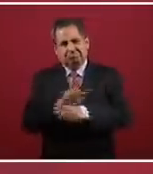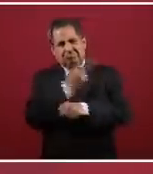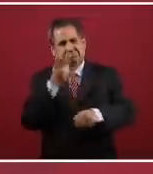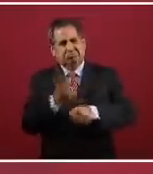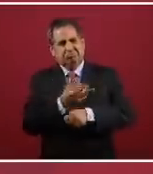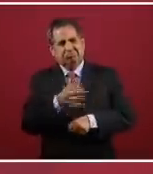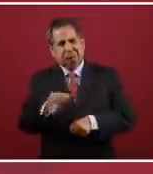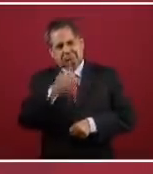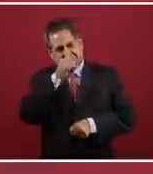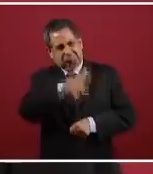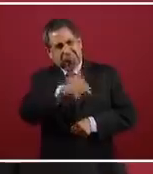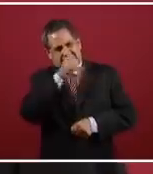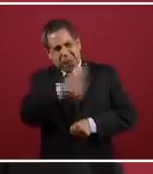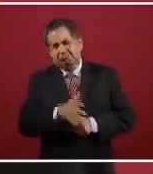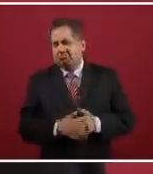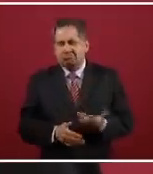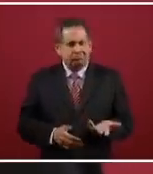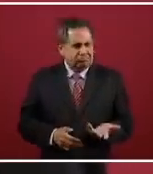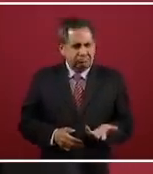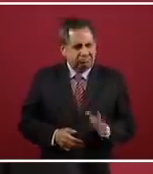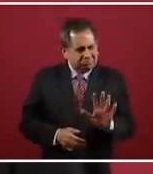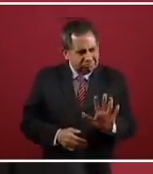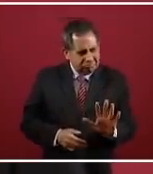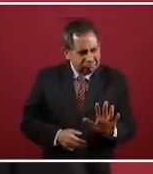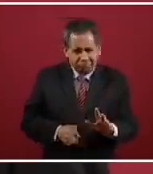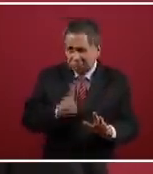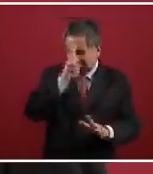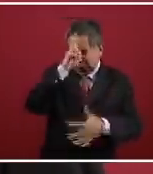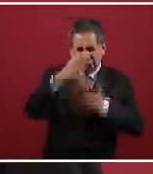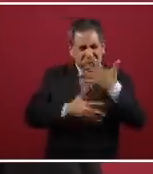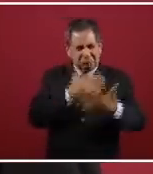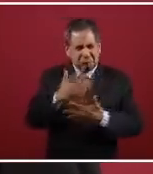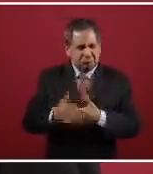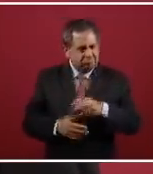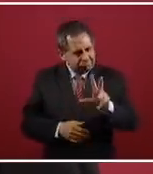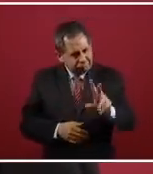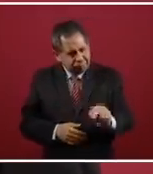agresivas, no a la violencia.